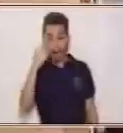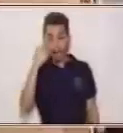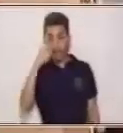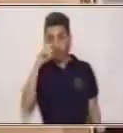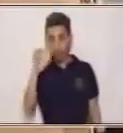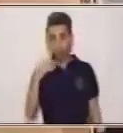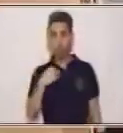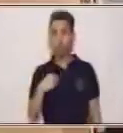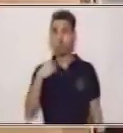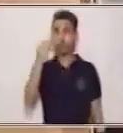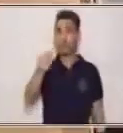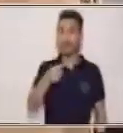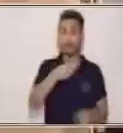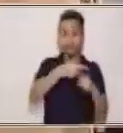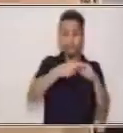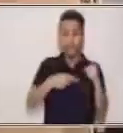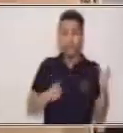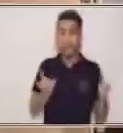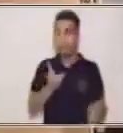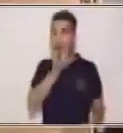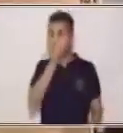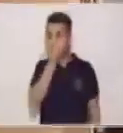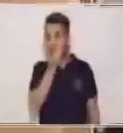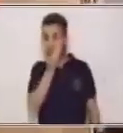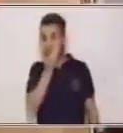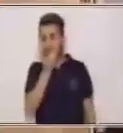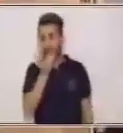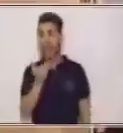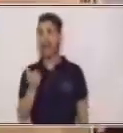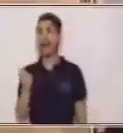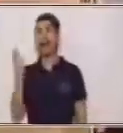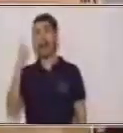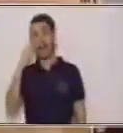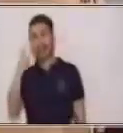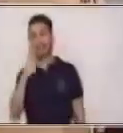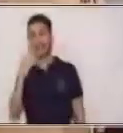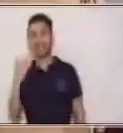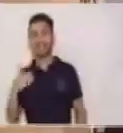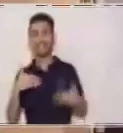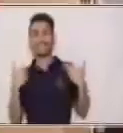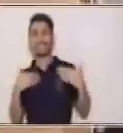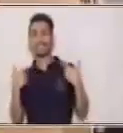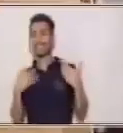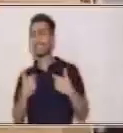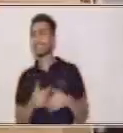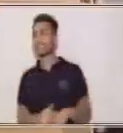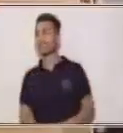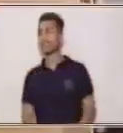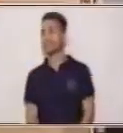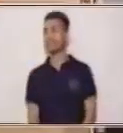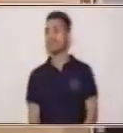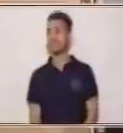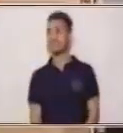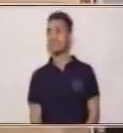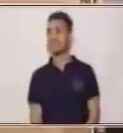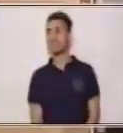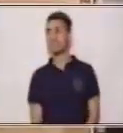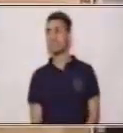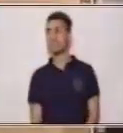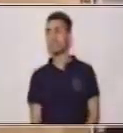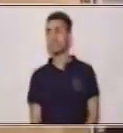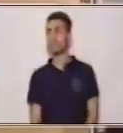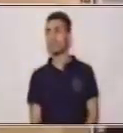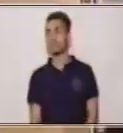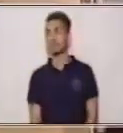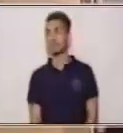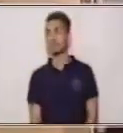1/2 manzana. Tú te pones contento porque tu mamá te está dando algo. Pero si en cambio te dice: Juanito, fíjate